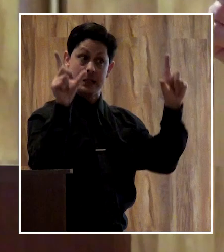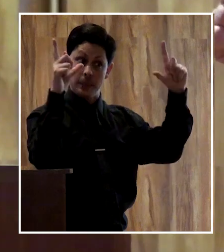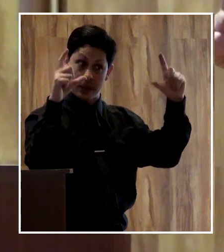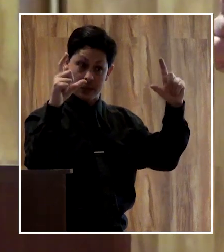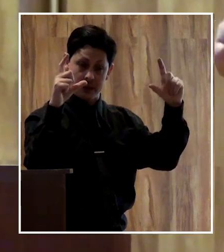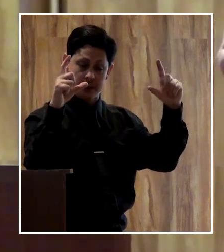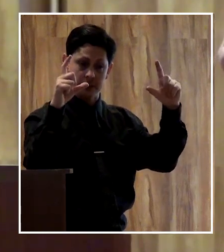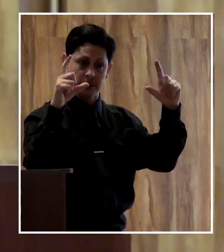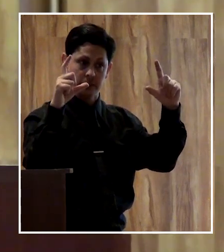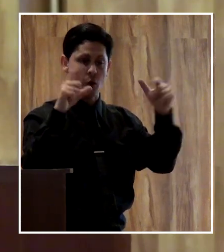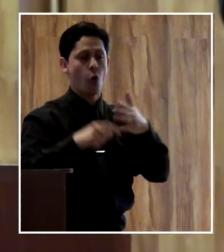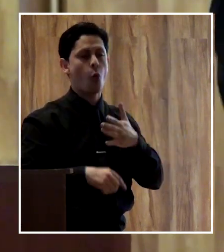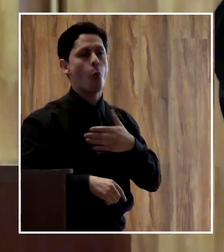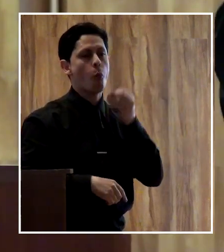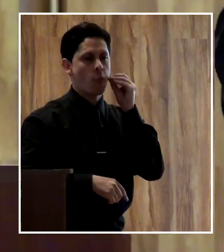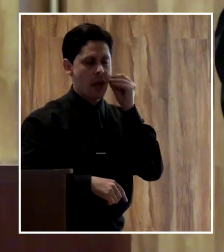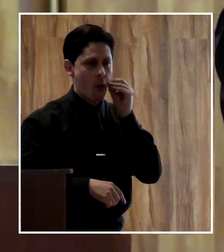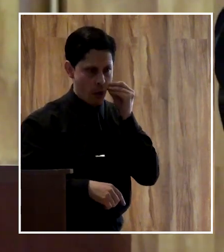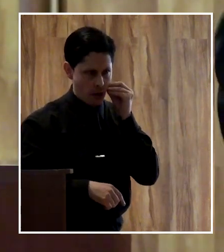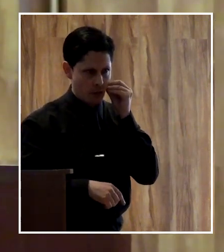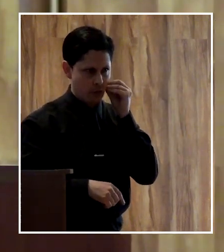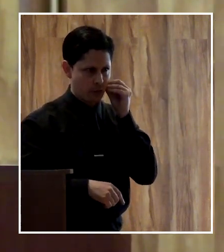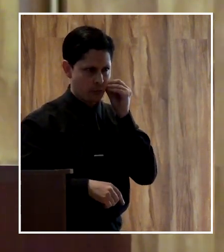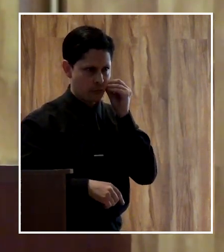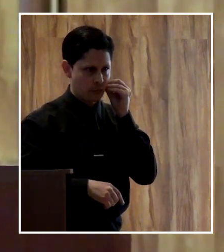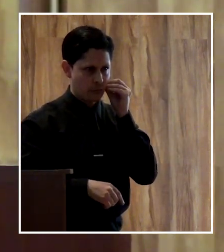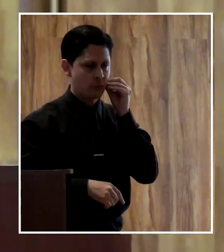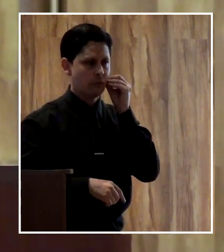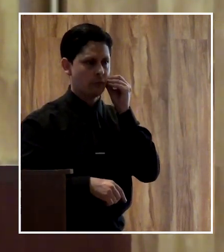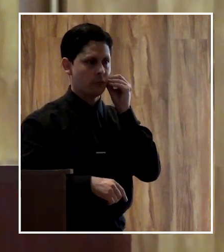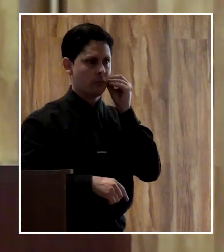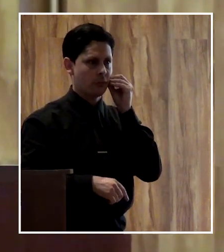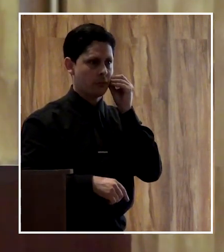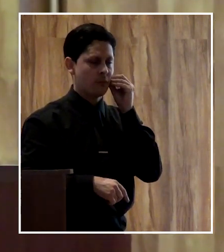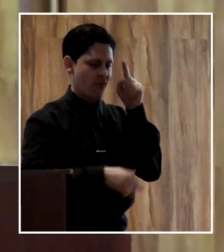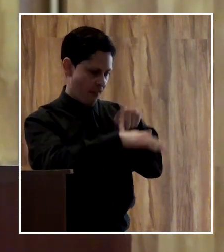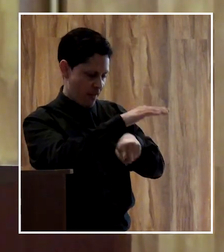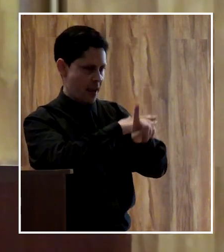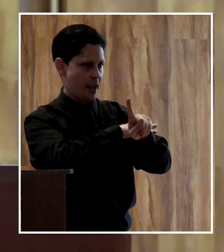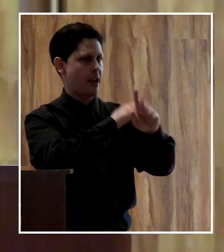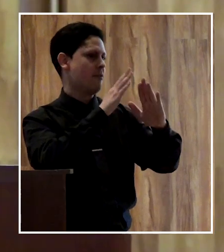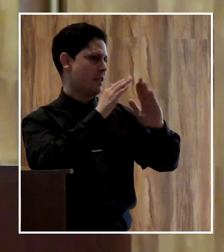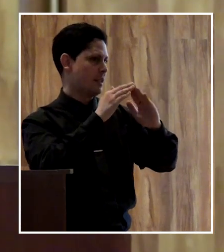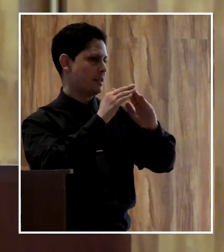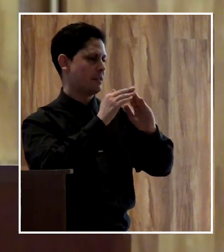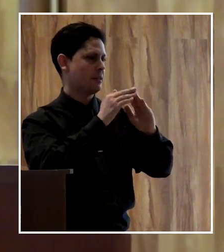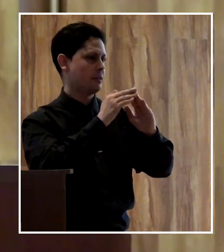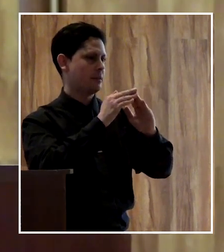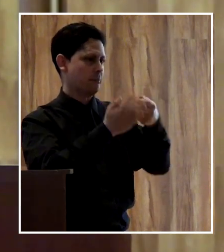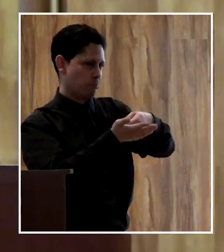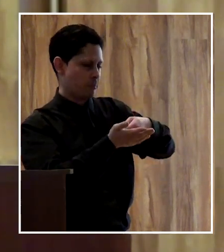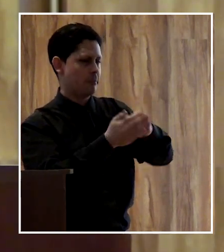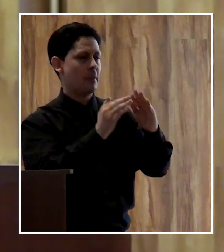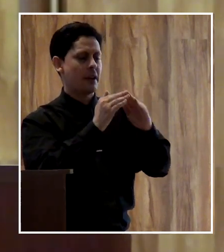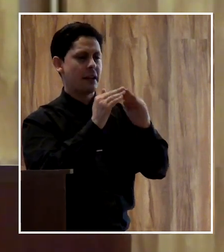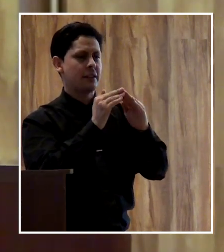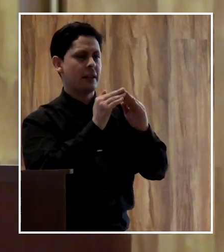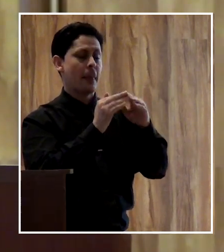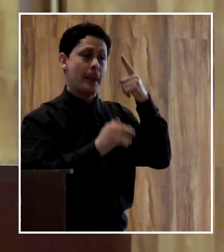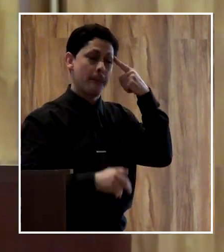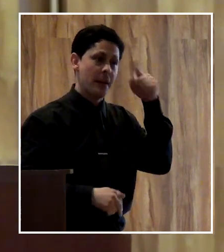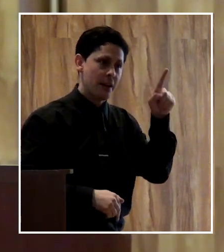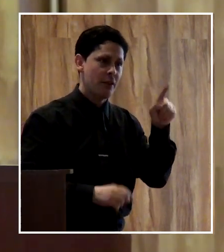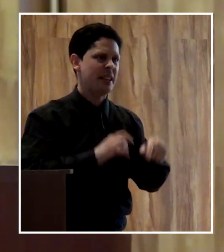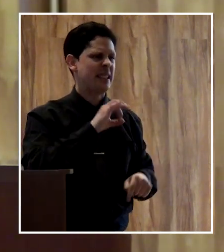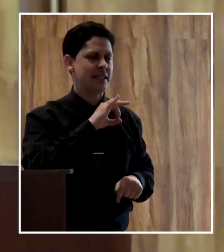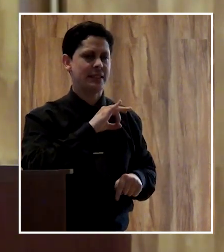Entre paréntesis, mi abuelo era inquilino y sin embargo, de alguna mágica